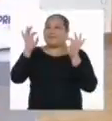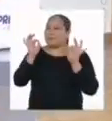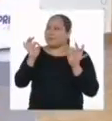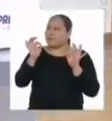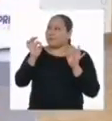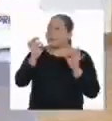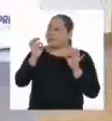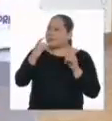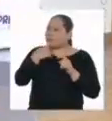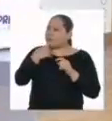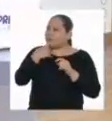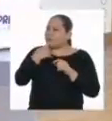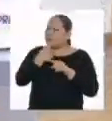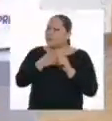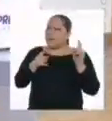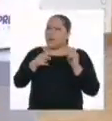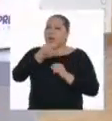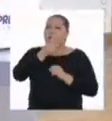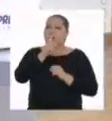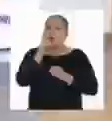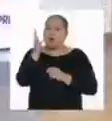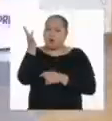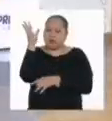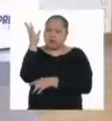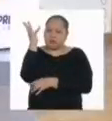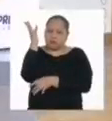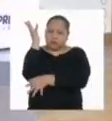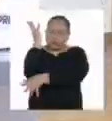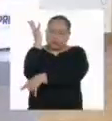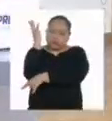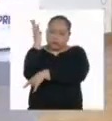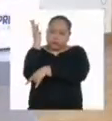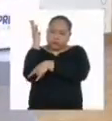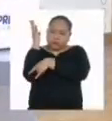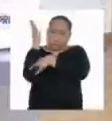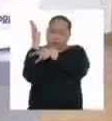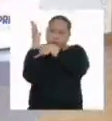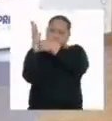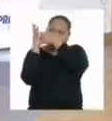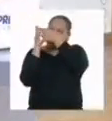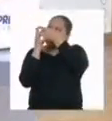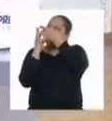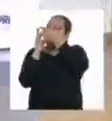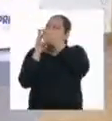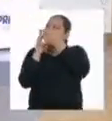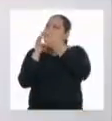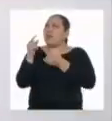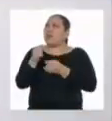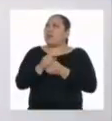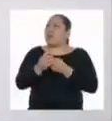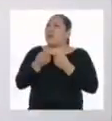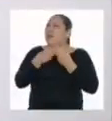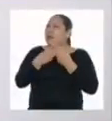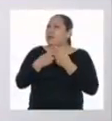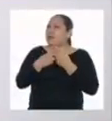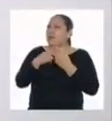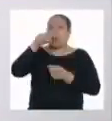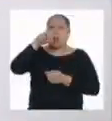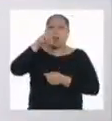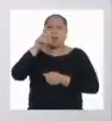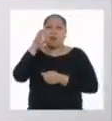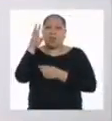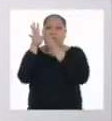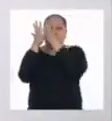Bien, pero ¿cómo es que sube el agua a través de la planta en sí? ¿La gravedad no debería hacer que ésta vaya hacia abajo? Es por eso